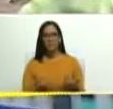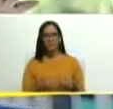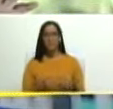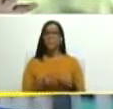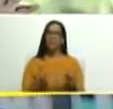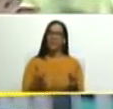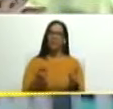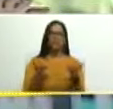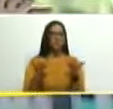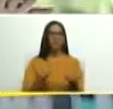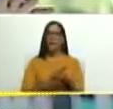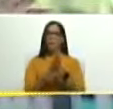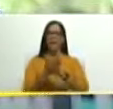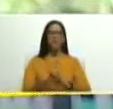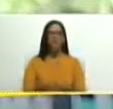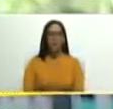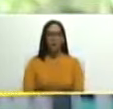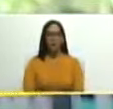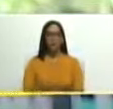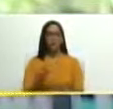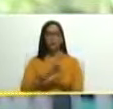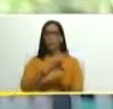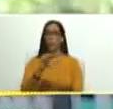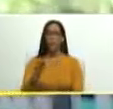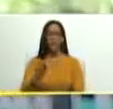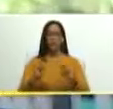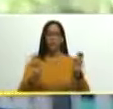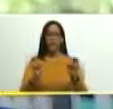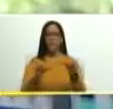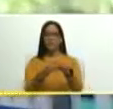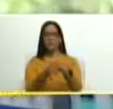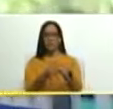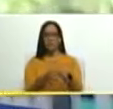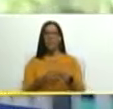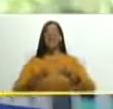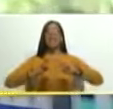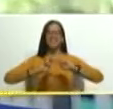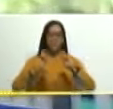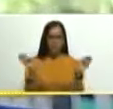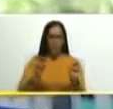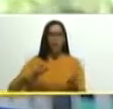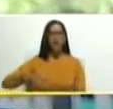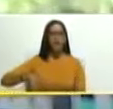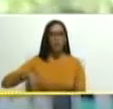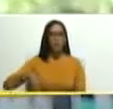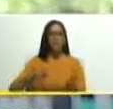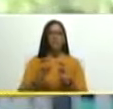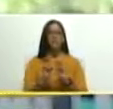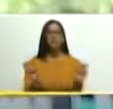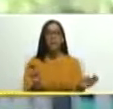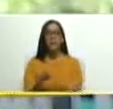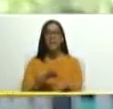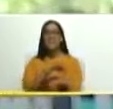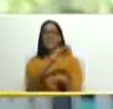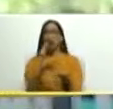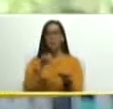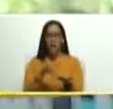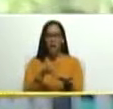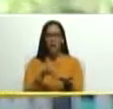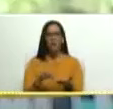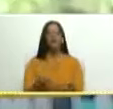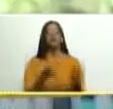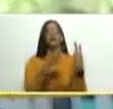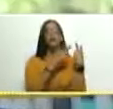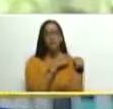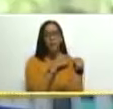Pero ya basta, no es un tema de élite. El tema de la Guayana Esequiba es un tema nacional y le